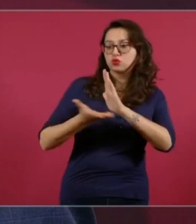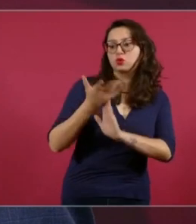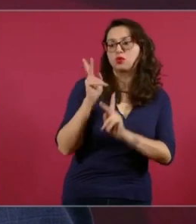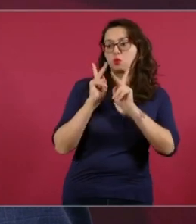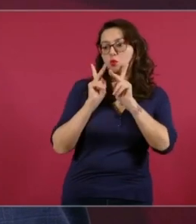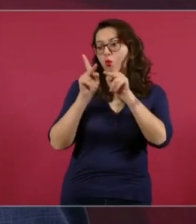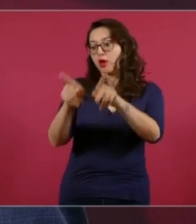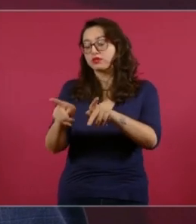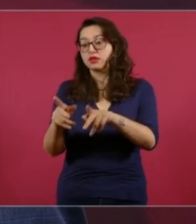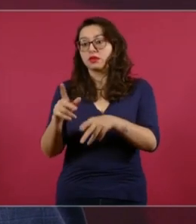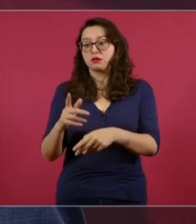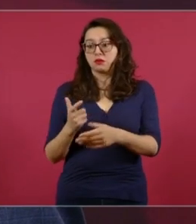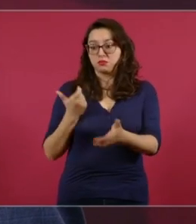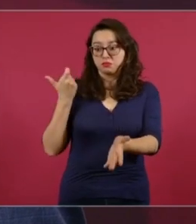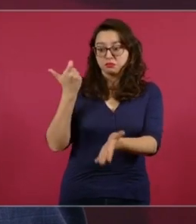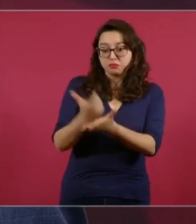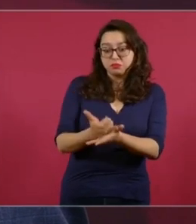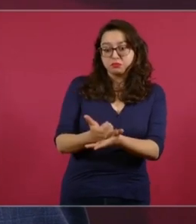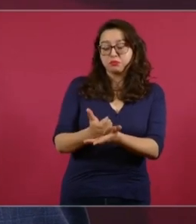¿Sí?